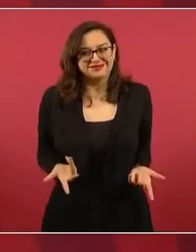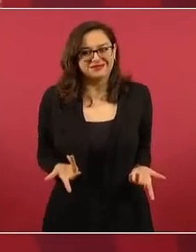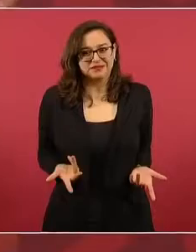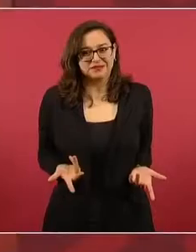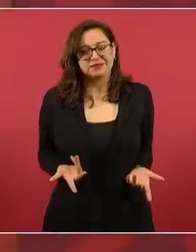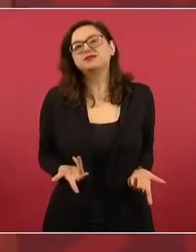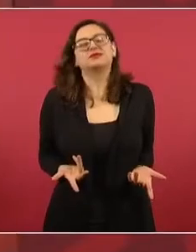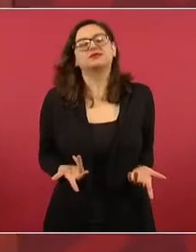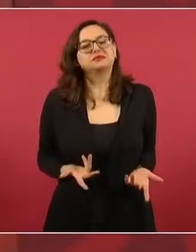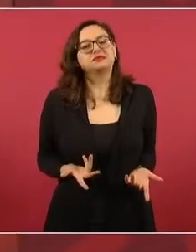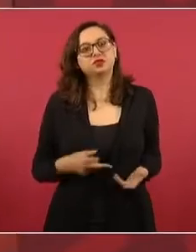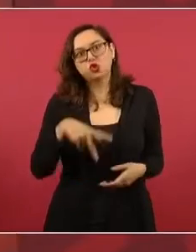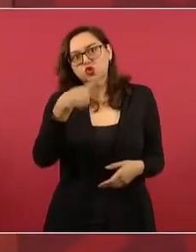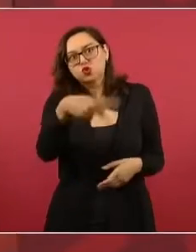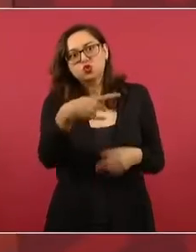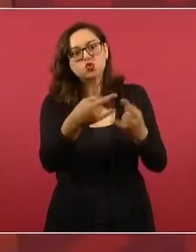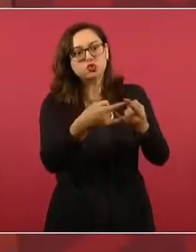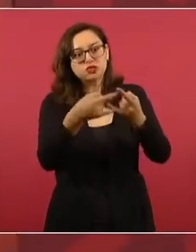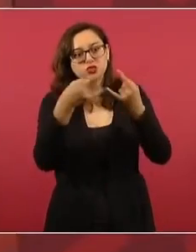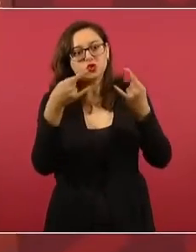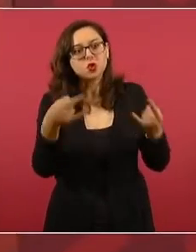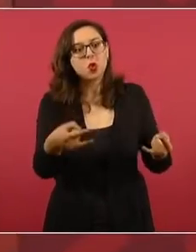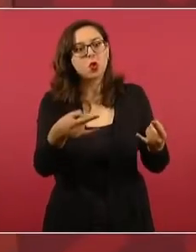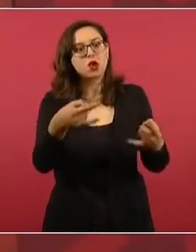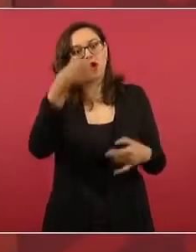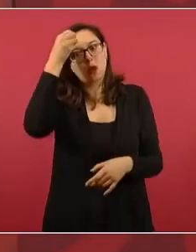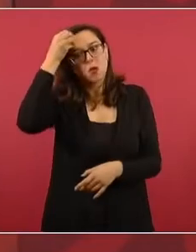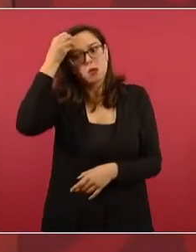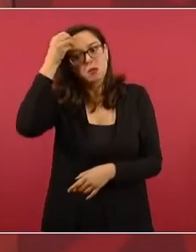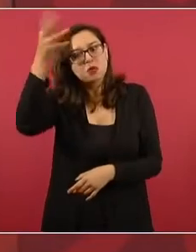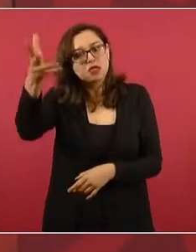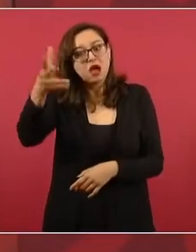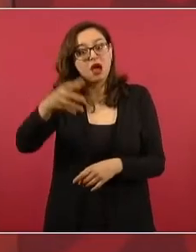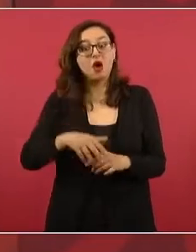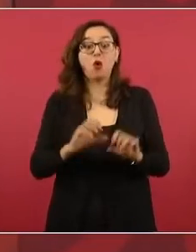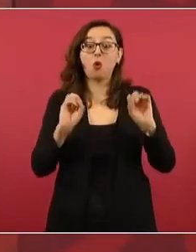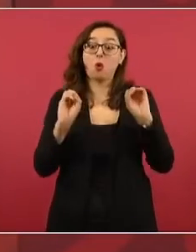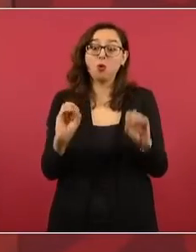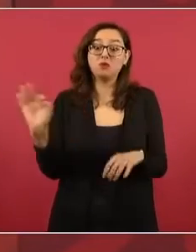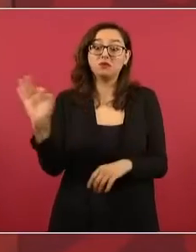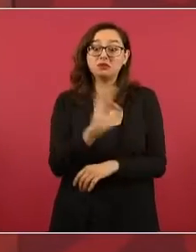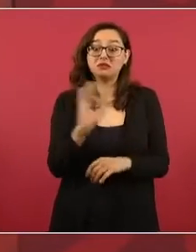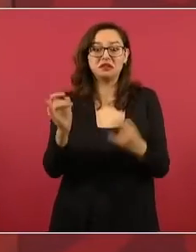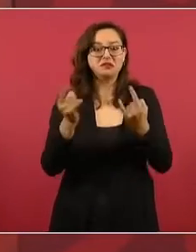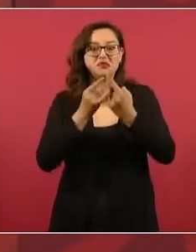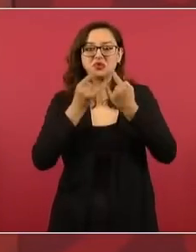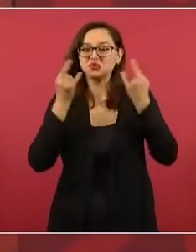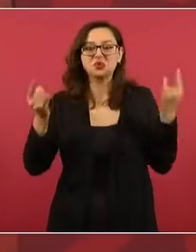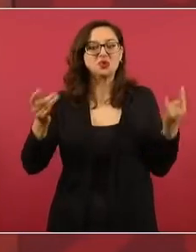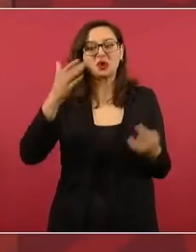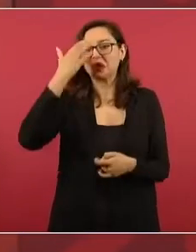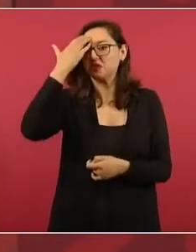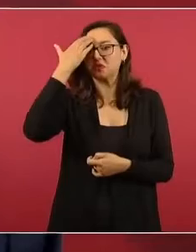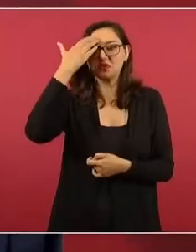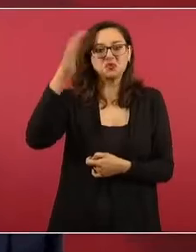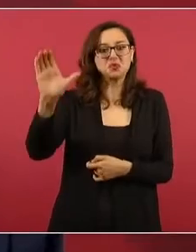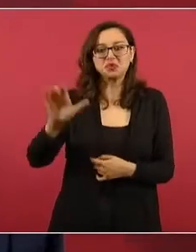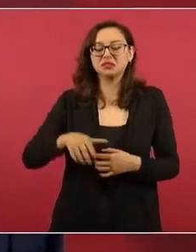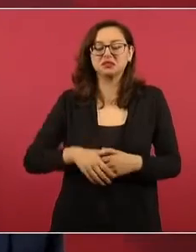se olvidaron, ¿no?, de la historia o no conocen la historia,